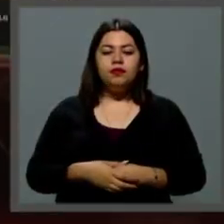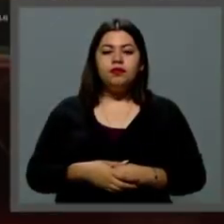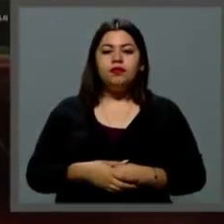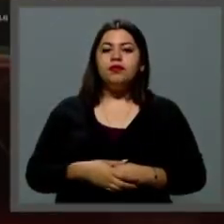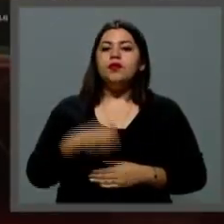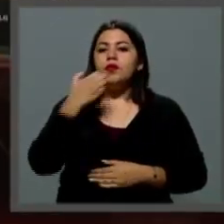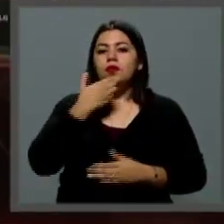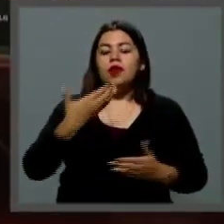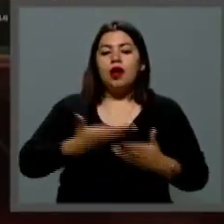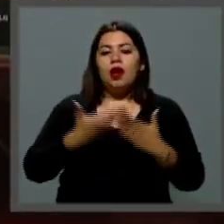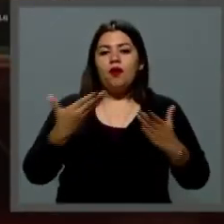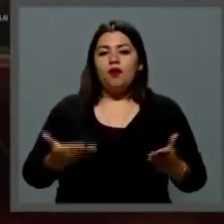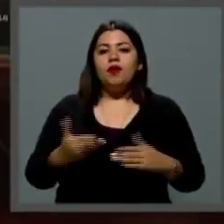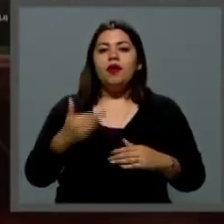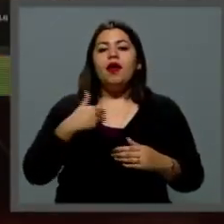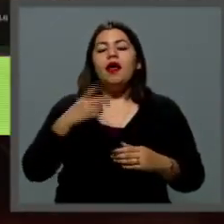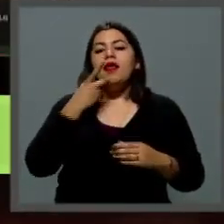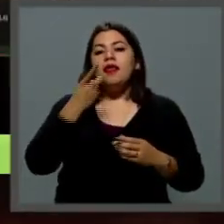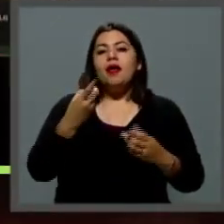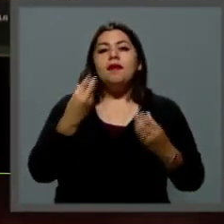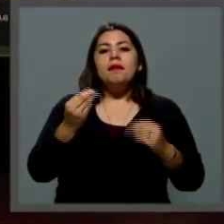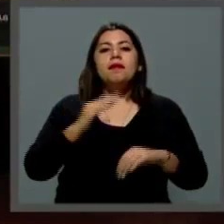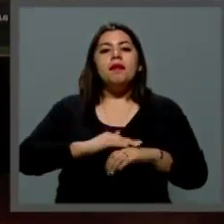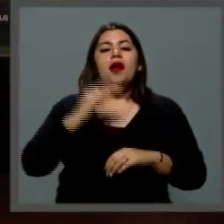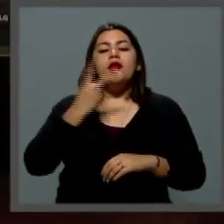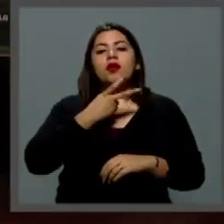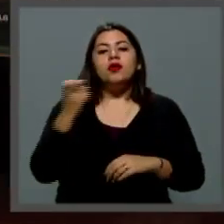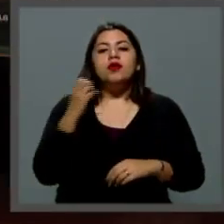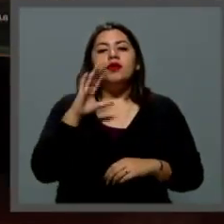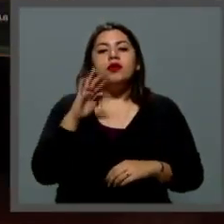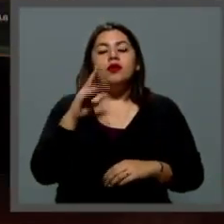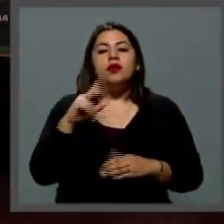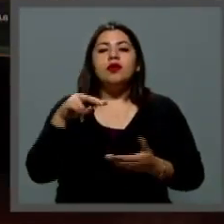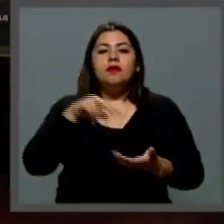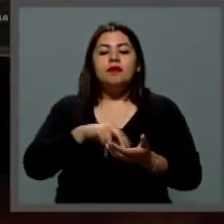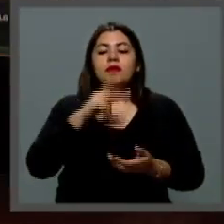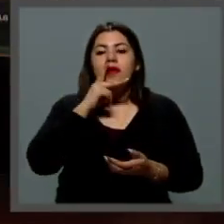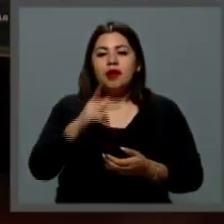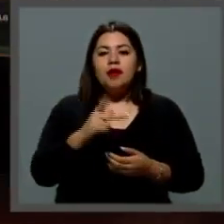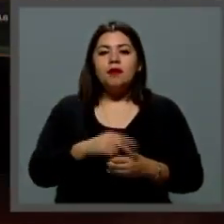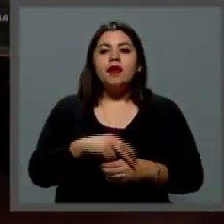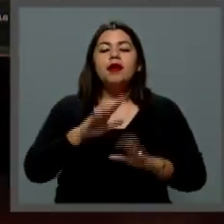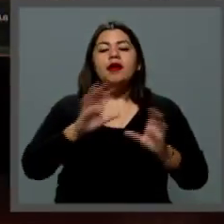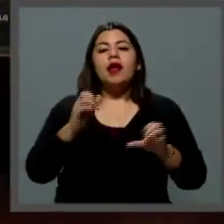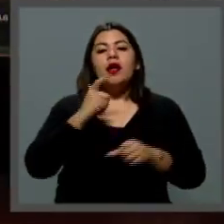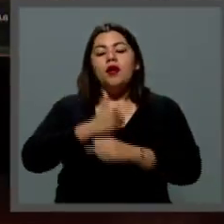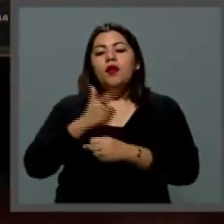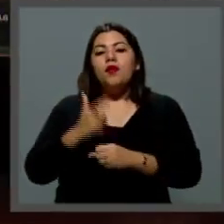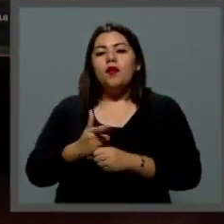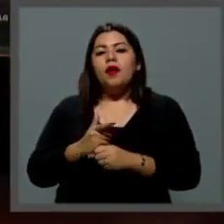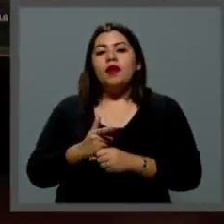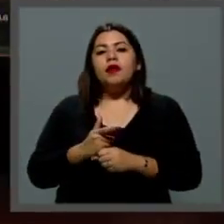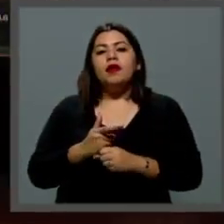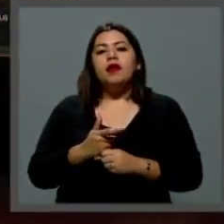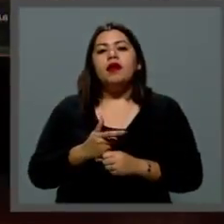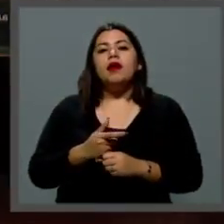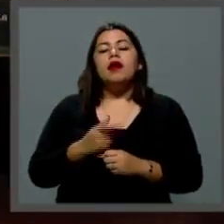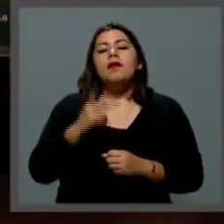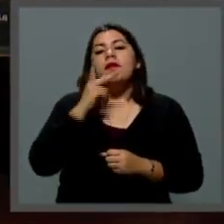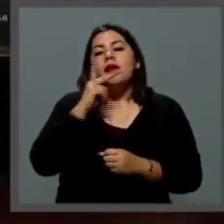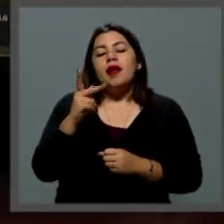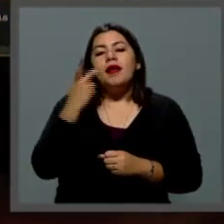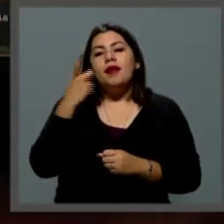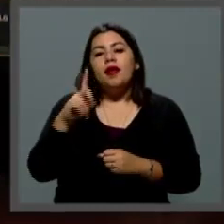Este tribunal actualmente ha recibido más de 200 impugnaciones. Ya se encuentra en el tribunal la